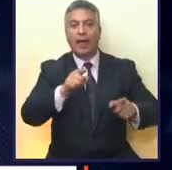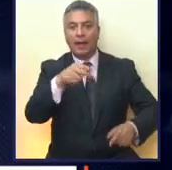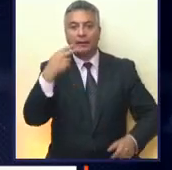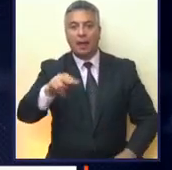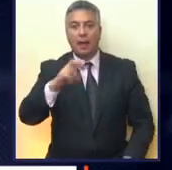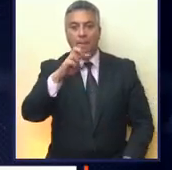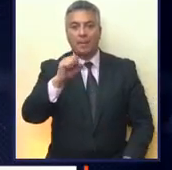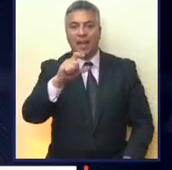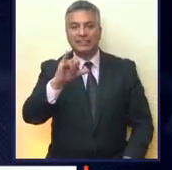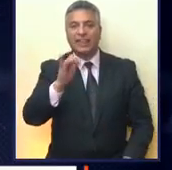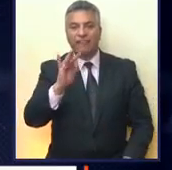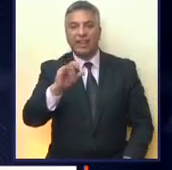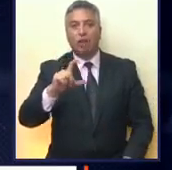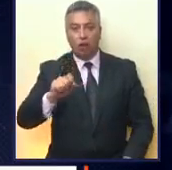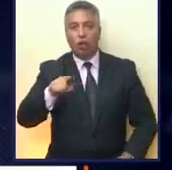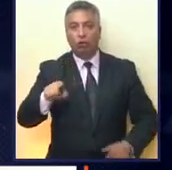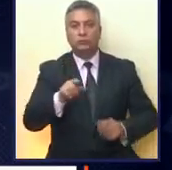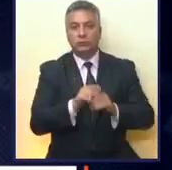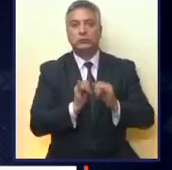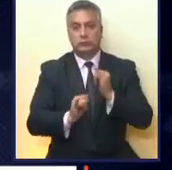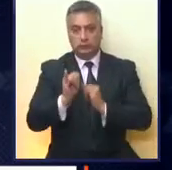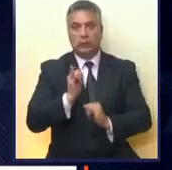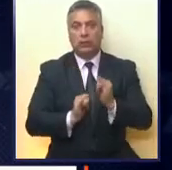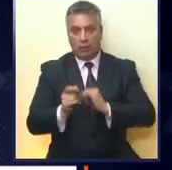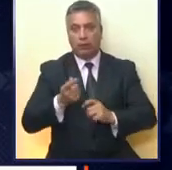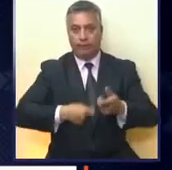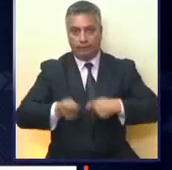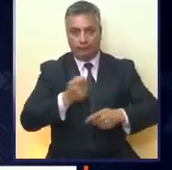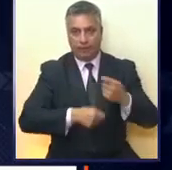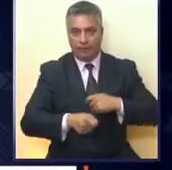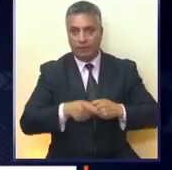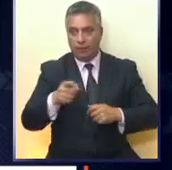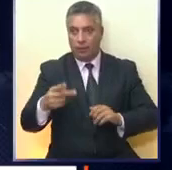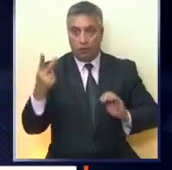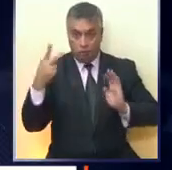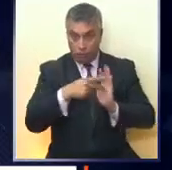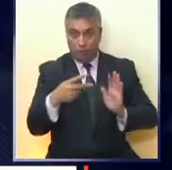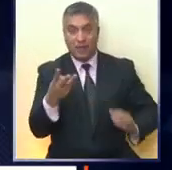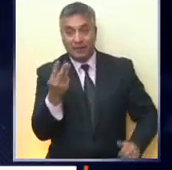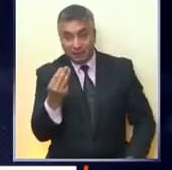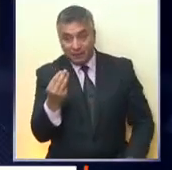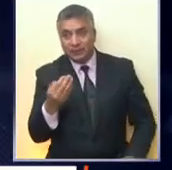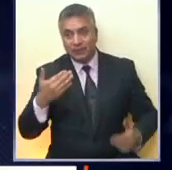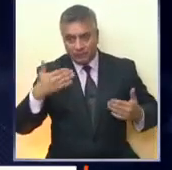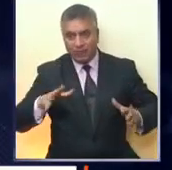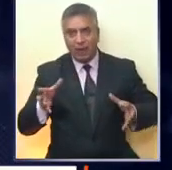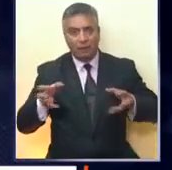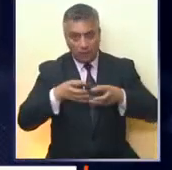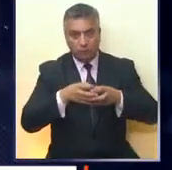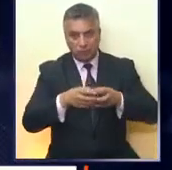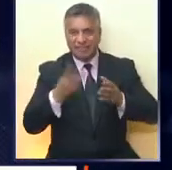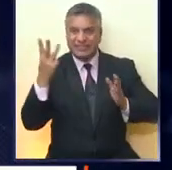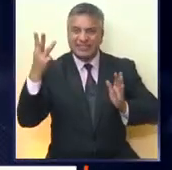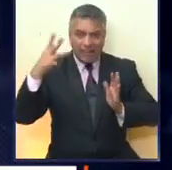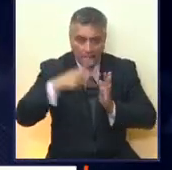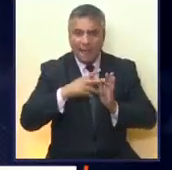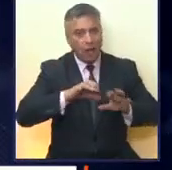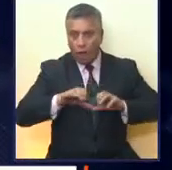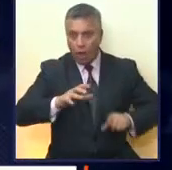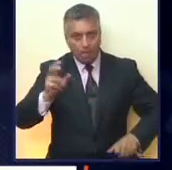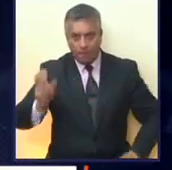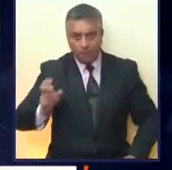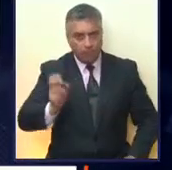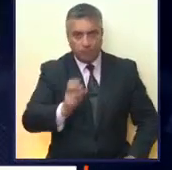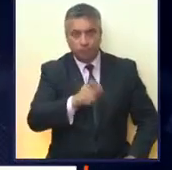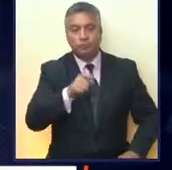se comercializaban en Internet. En el año 2013 la brigada recuperó más de 3.000 especies provenientes de